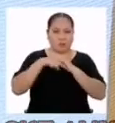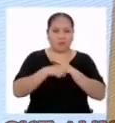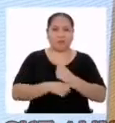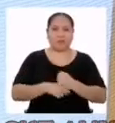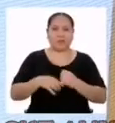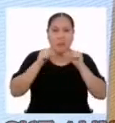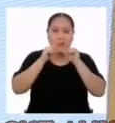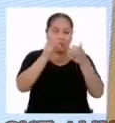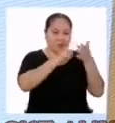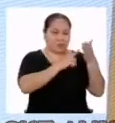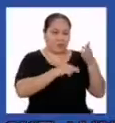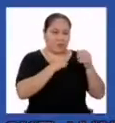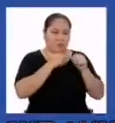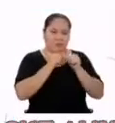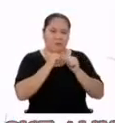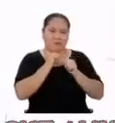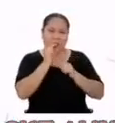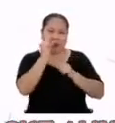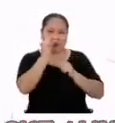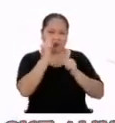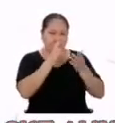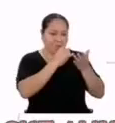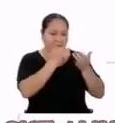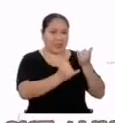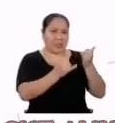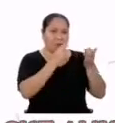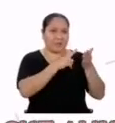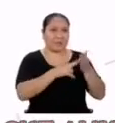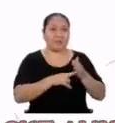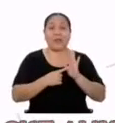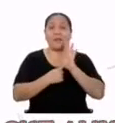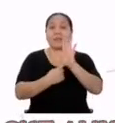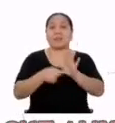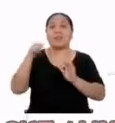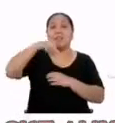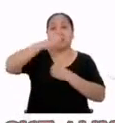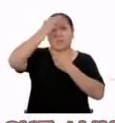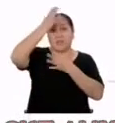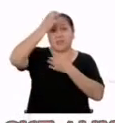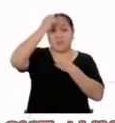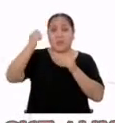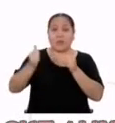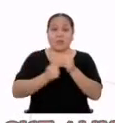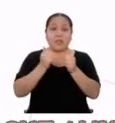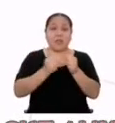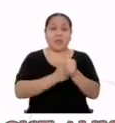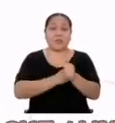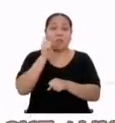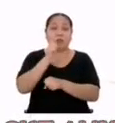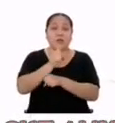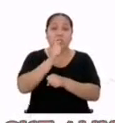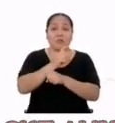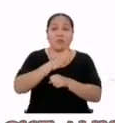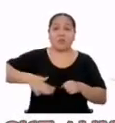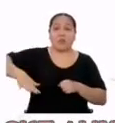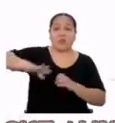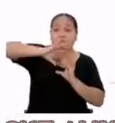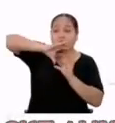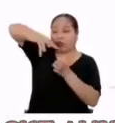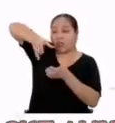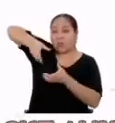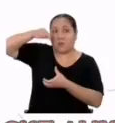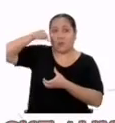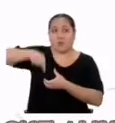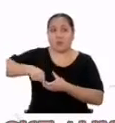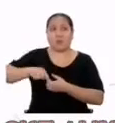ya falta poco para terminar. La presentación del informe de seguimiento de la educación para todos en el mundo